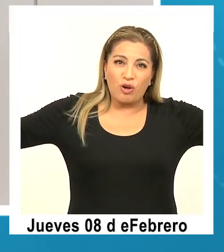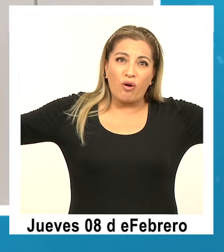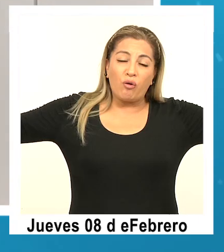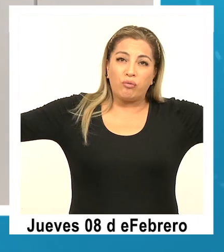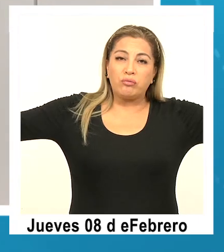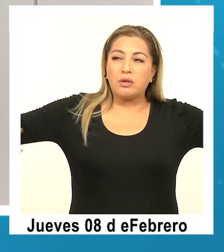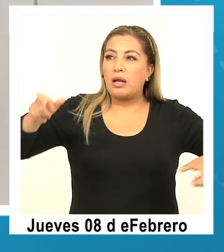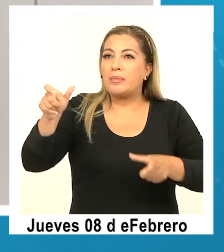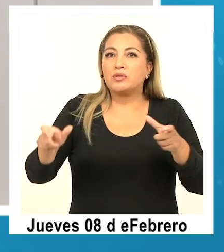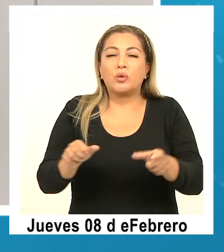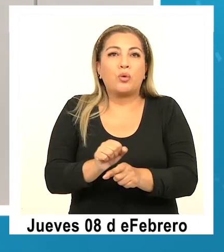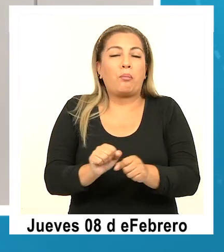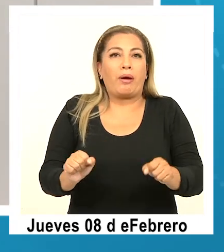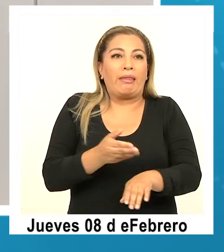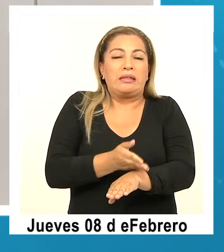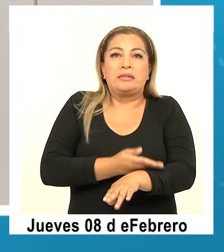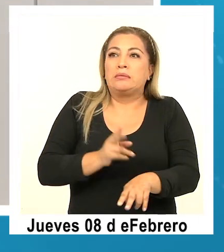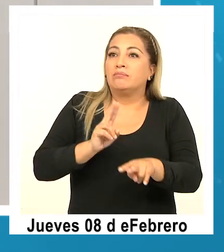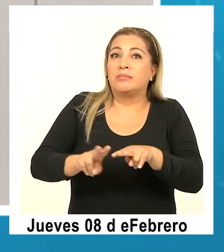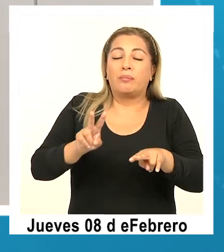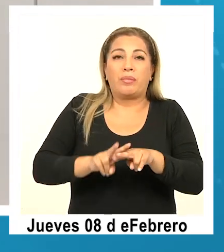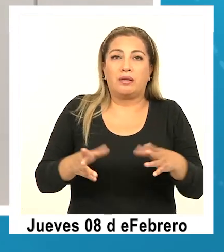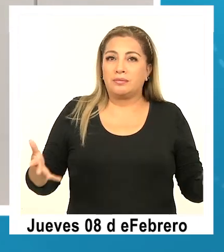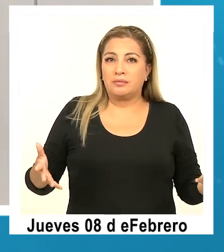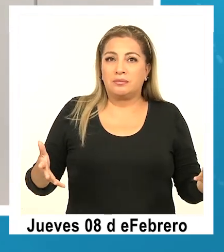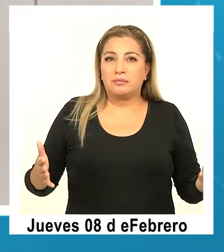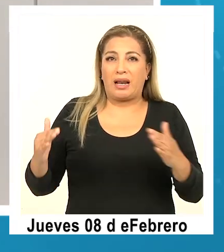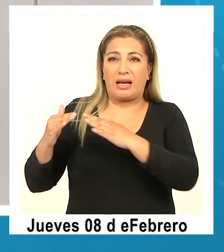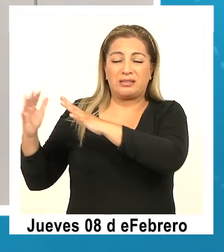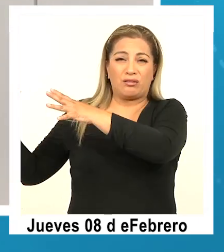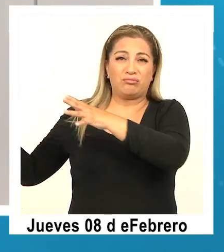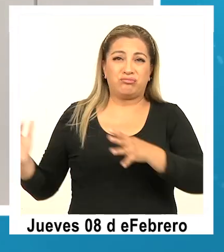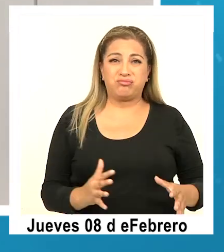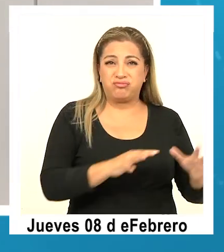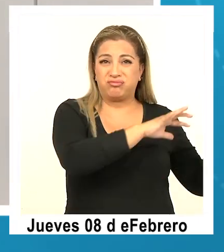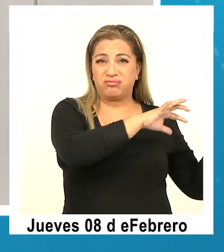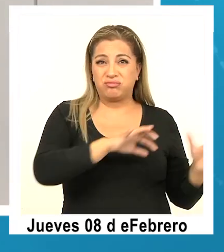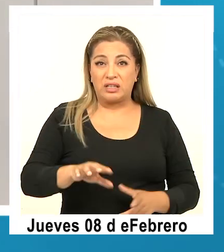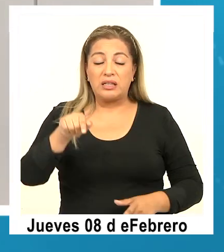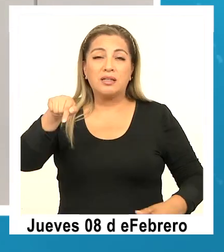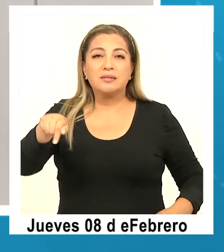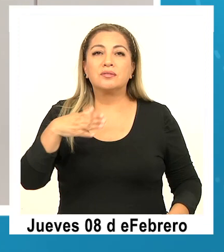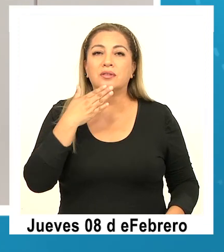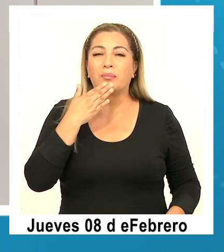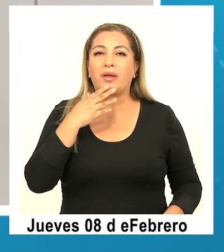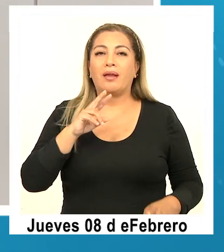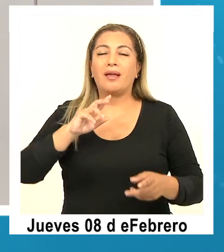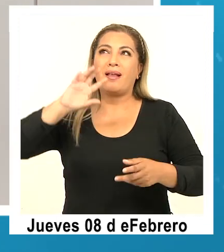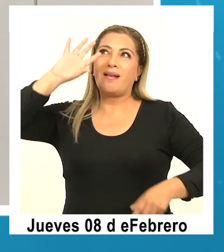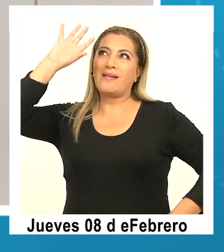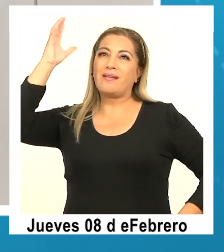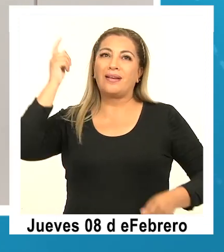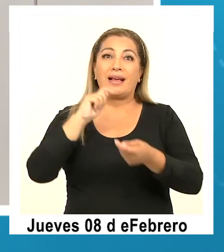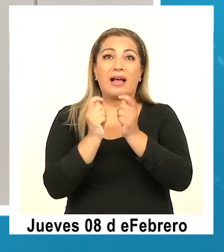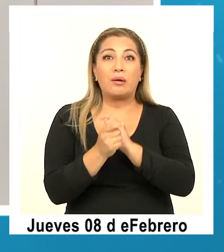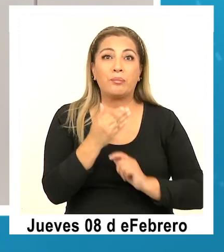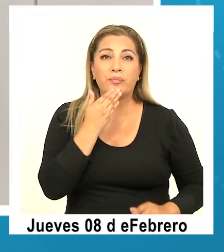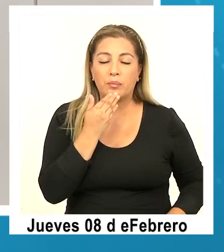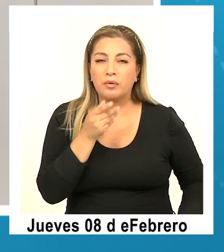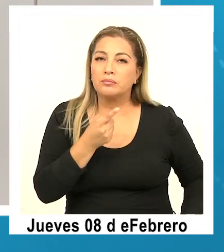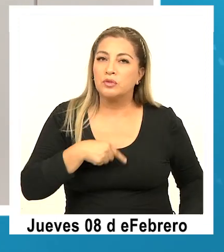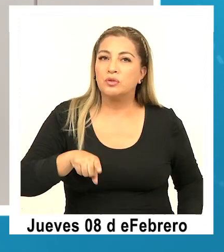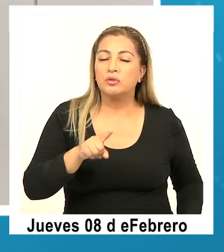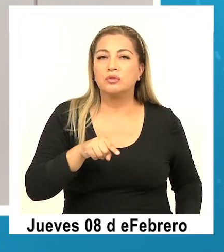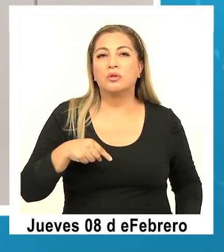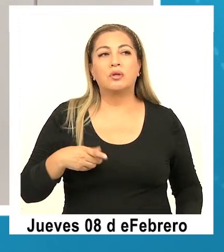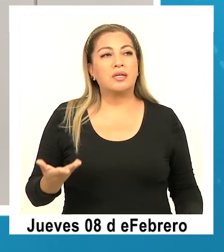nadie puede estar preparado para cosas de esa magnitud. Y eso tiene que ver con el cambio climático, y por lo tanto también nosotros